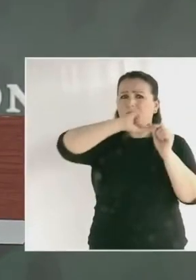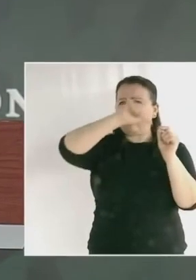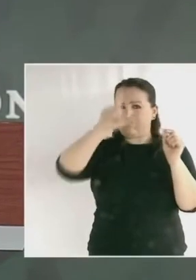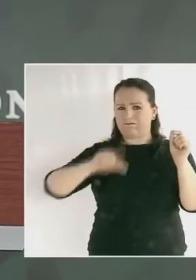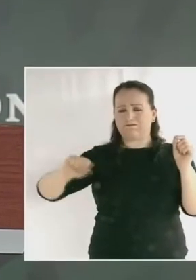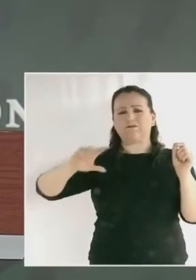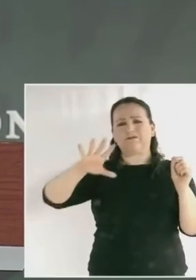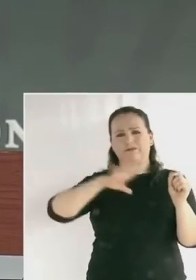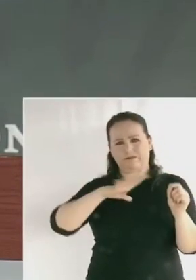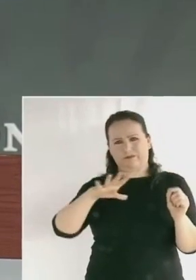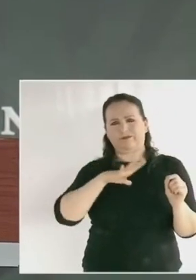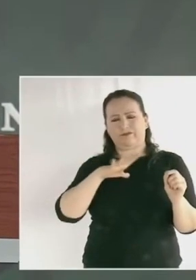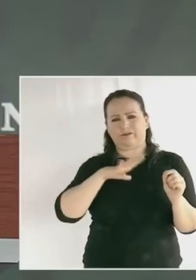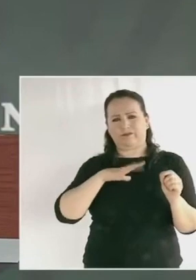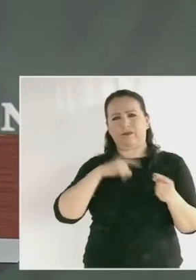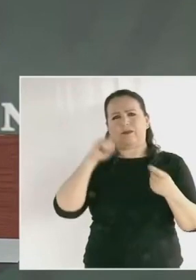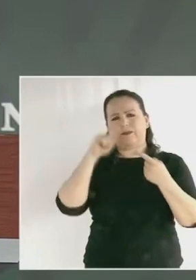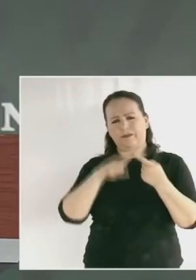El primero,